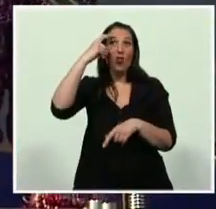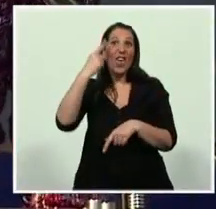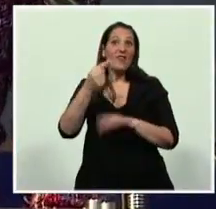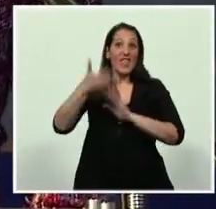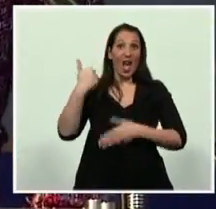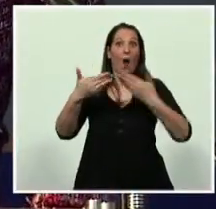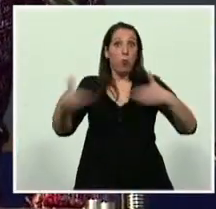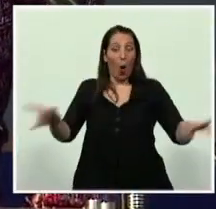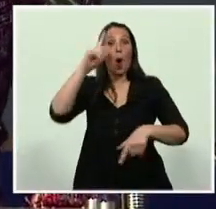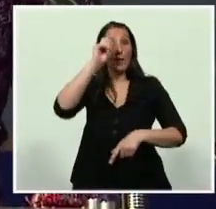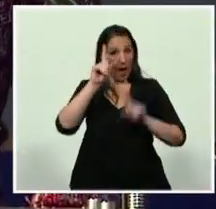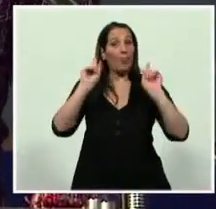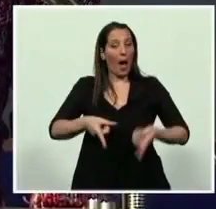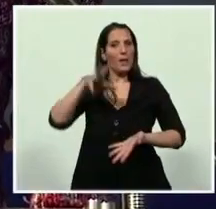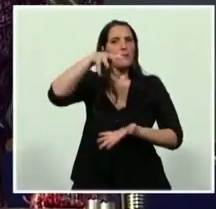Germani